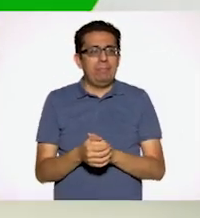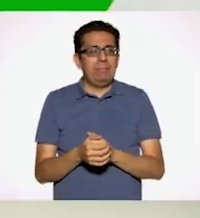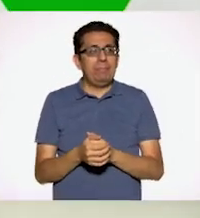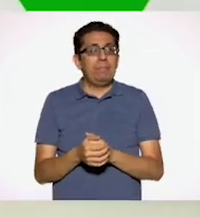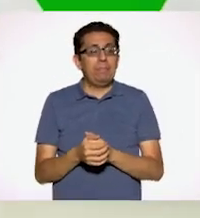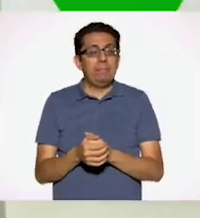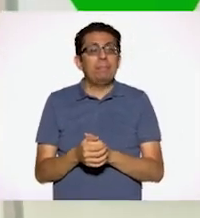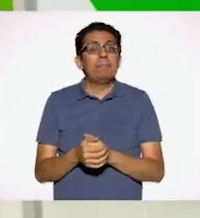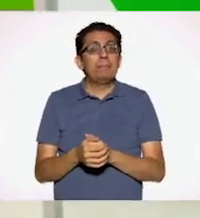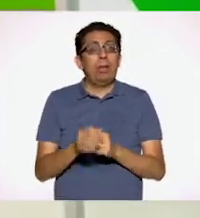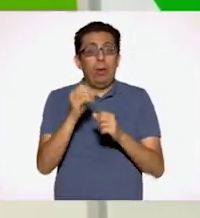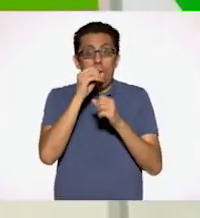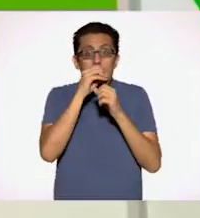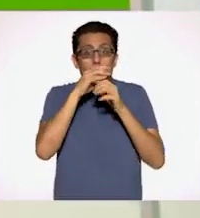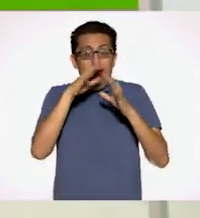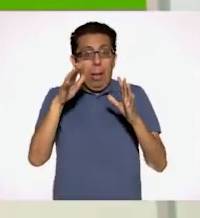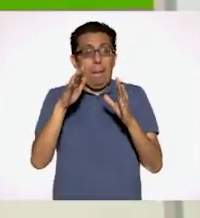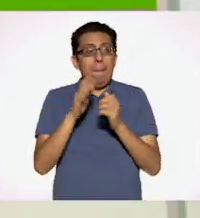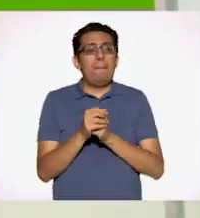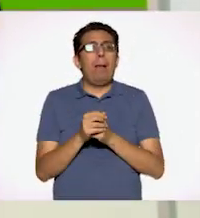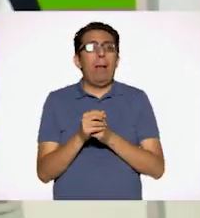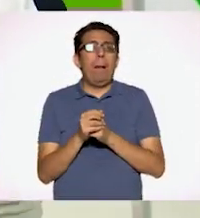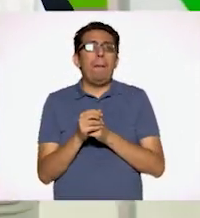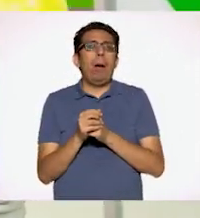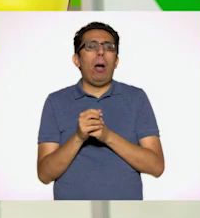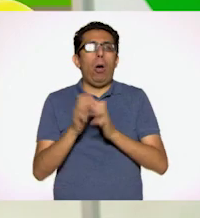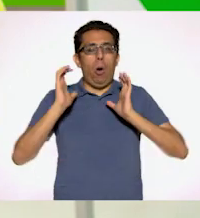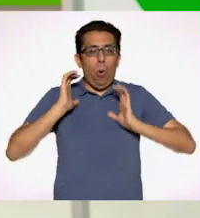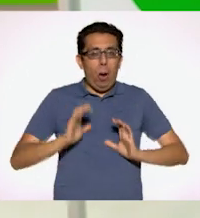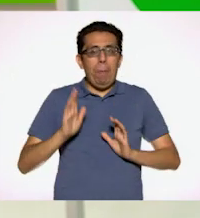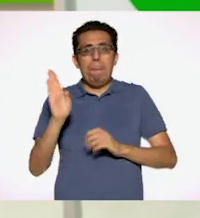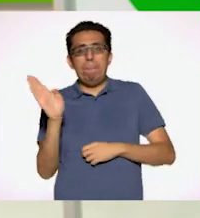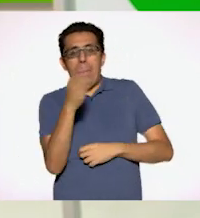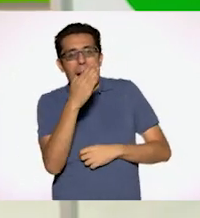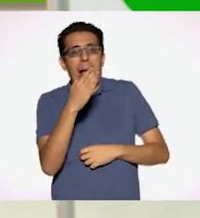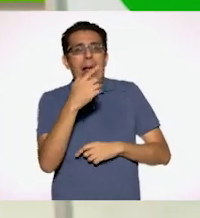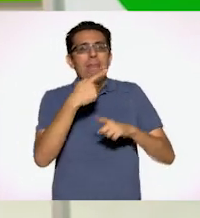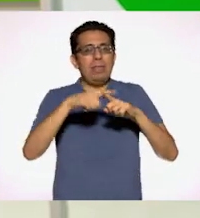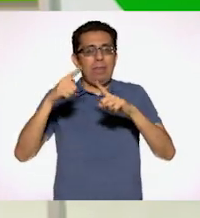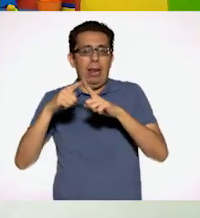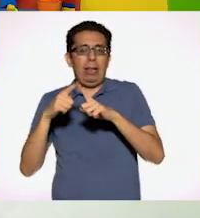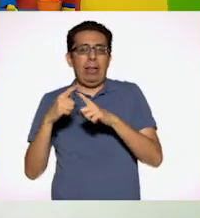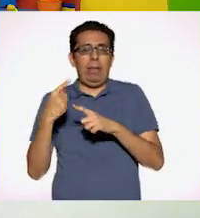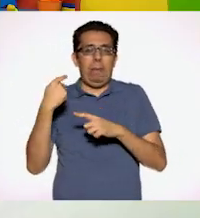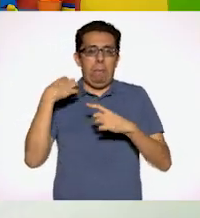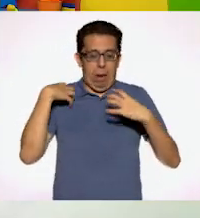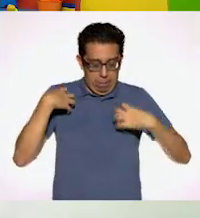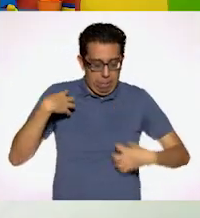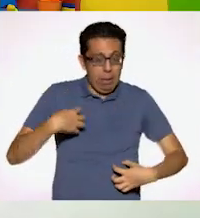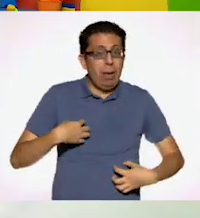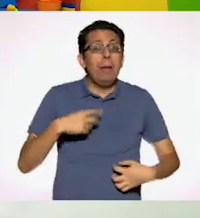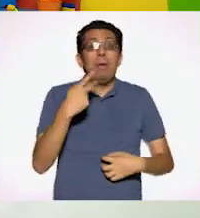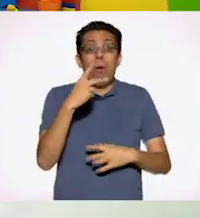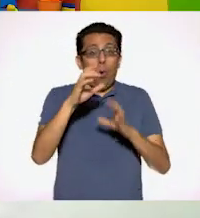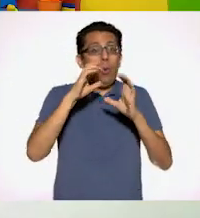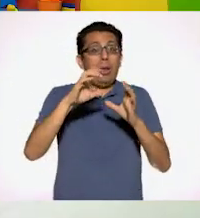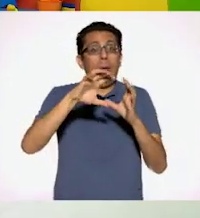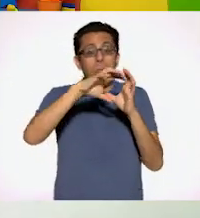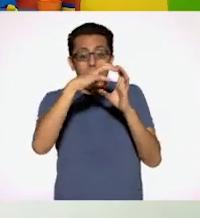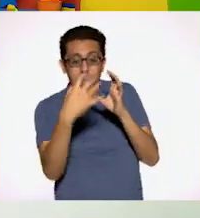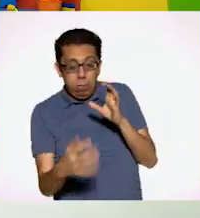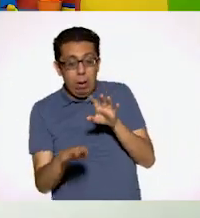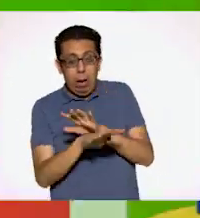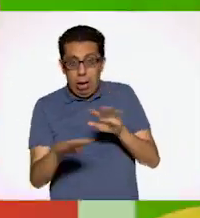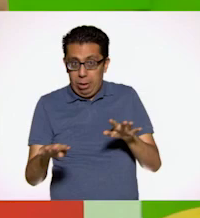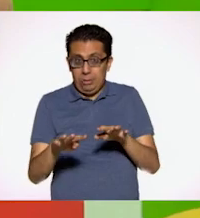Vamos a golpear nuestro globo con diferentes partes del cuerpo, intentando que el globo no toque el piso. ¿Cómo te gustaría golpear el globo, Sohar?